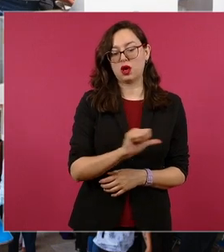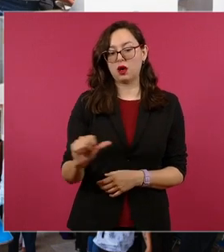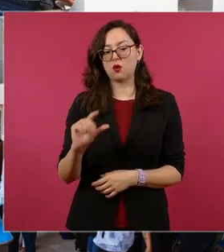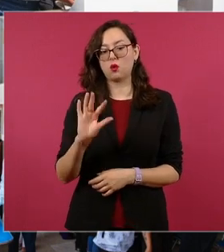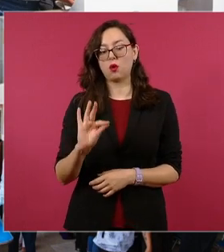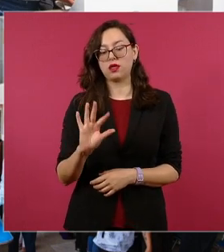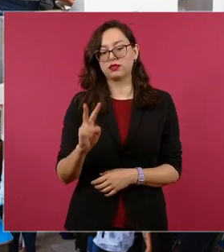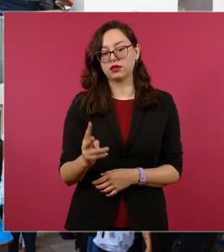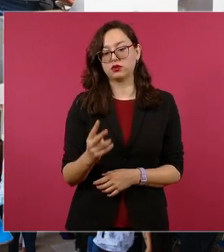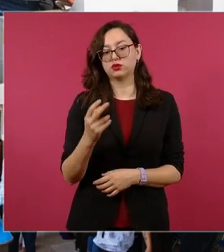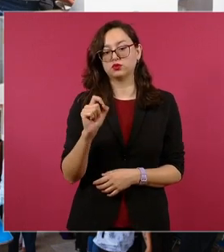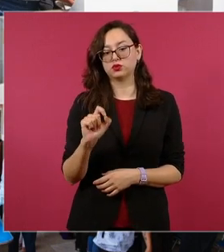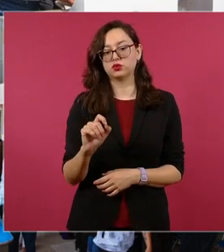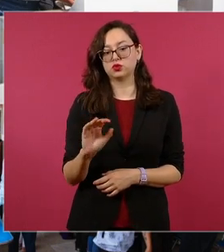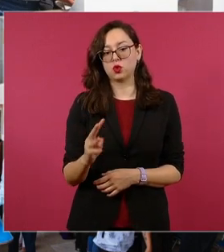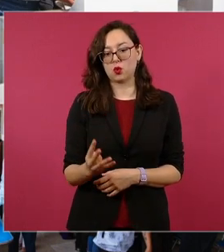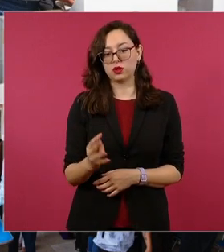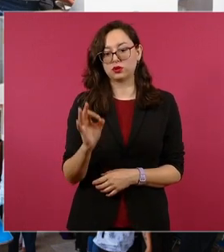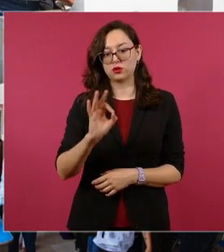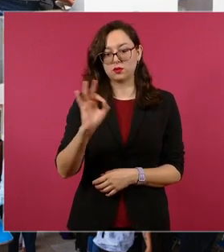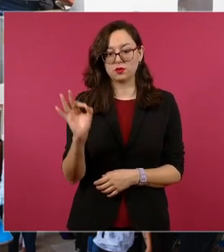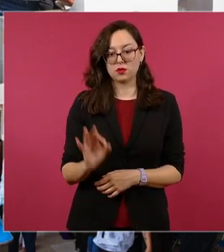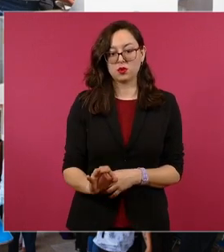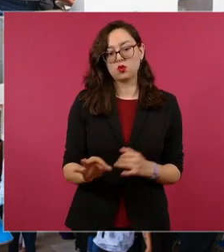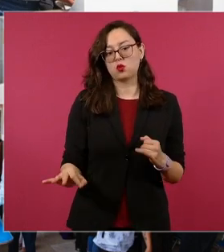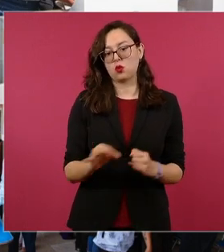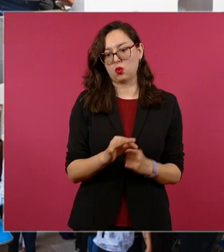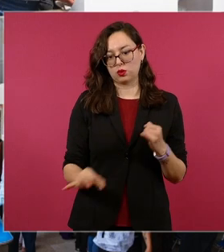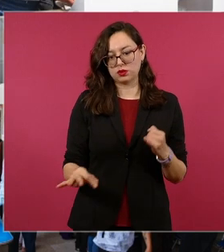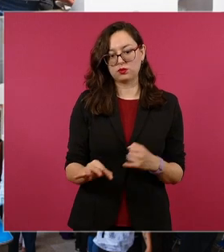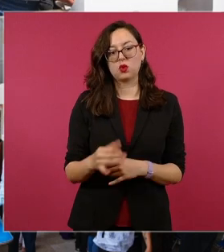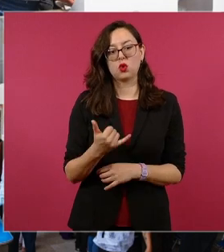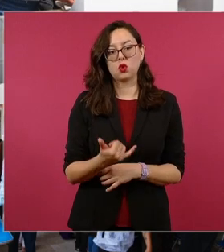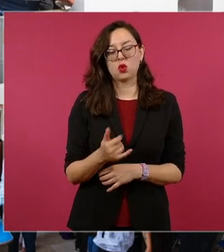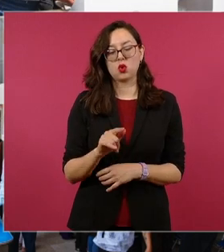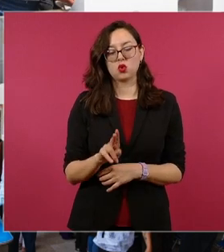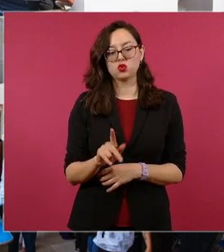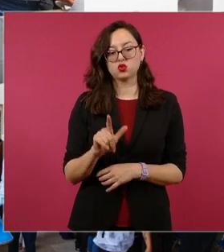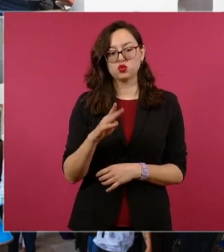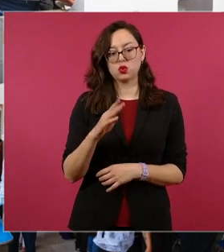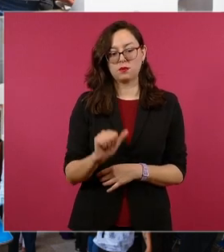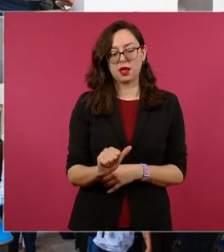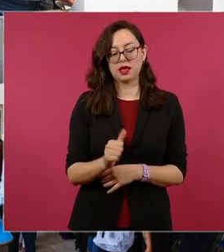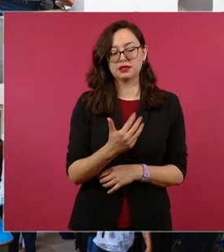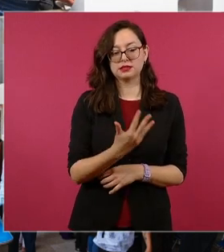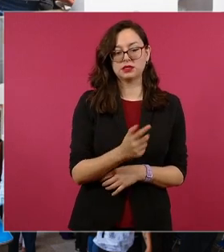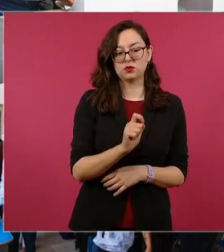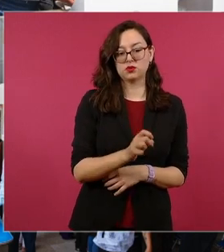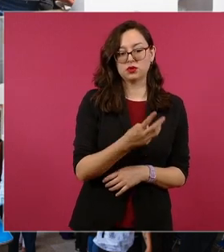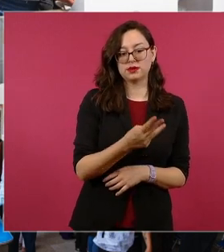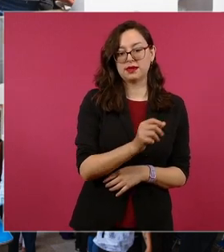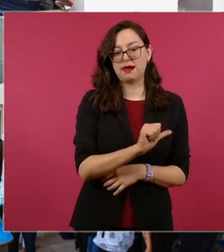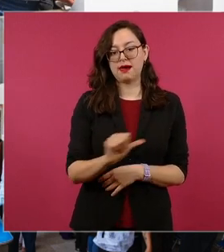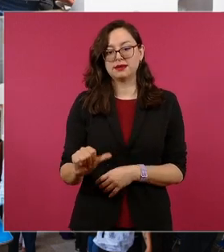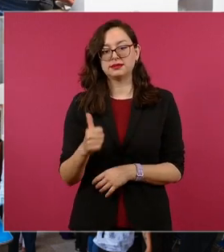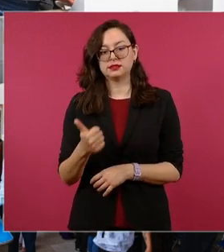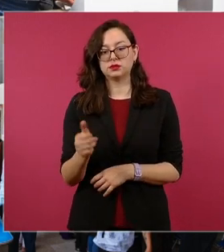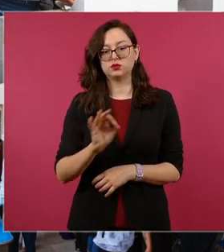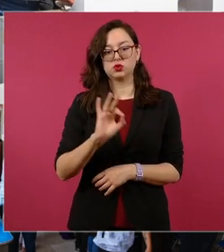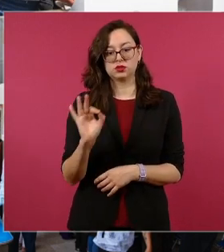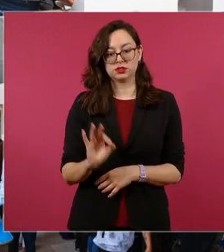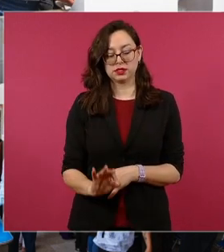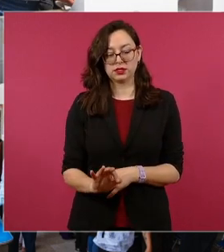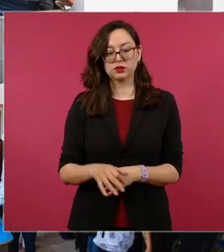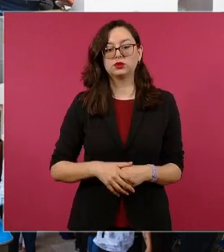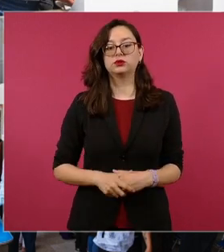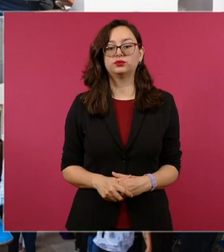42.4%, y finalmente Yulma Rocha en un rango de 5.3 a 6%. En el estado